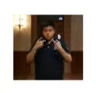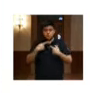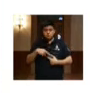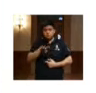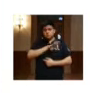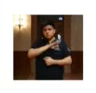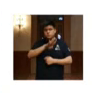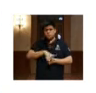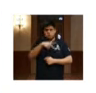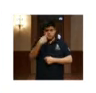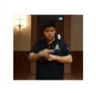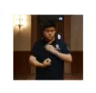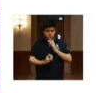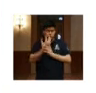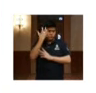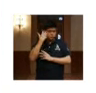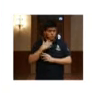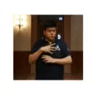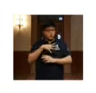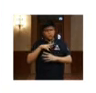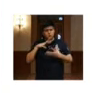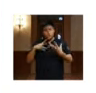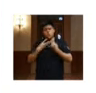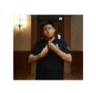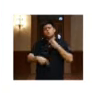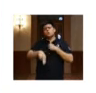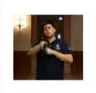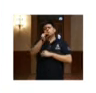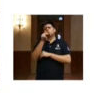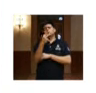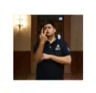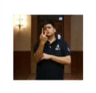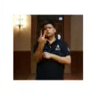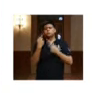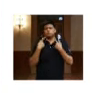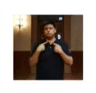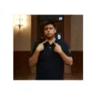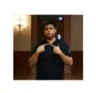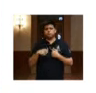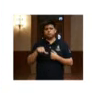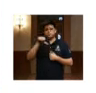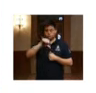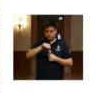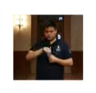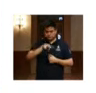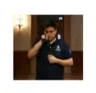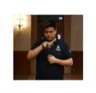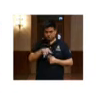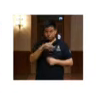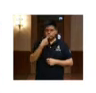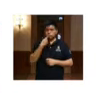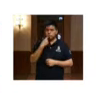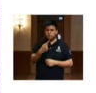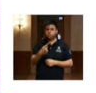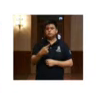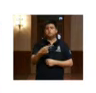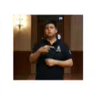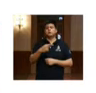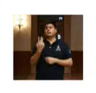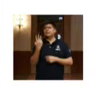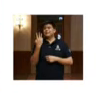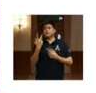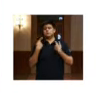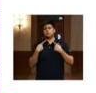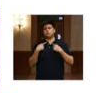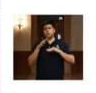estado de Nuevo León tenemos 82 defunciones. Hoy tenemos que decir que hay 3 defunciones más